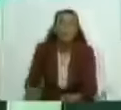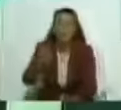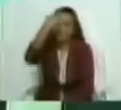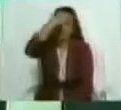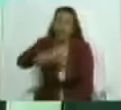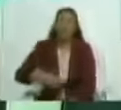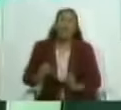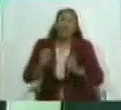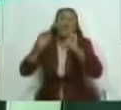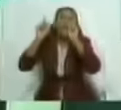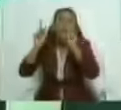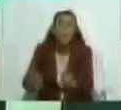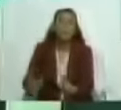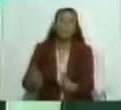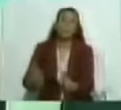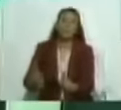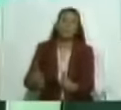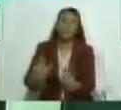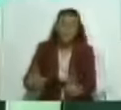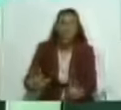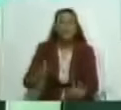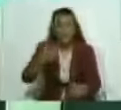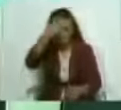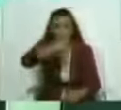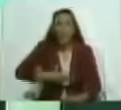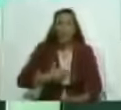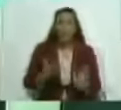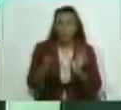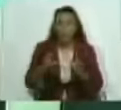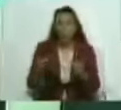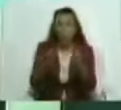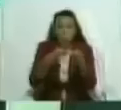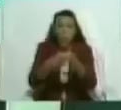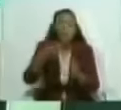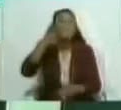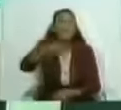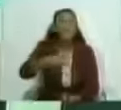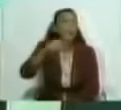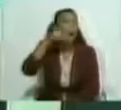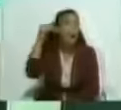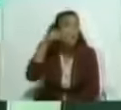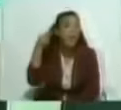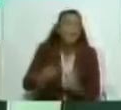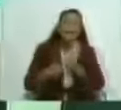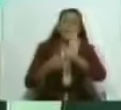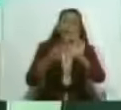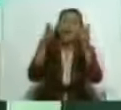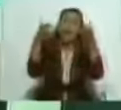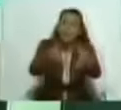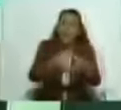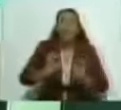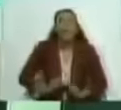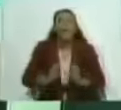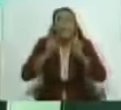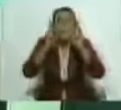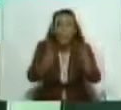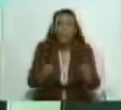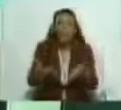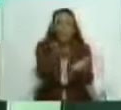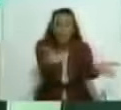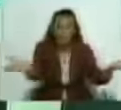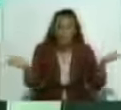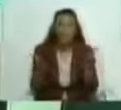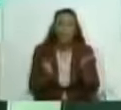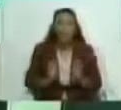de oportunidad, y eso es lo que nosotros le queremos hoy brindar a Venezuela. Oportunidad,